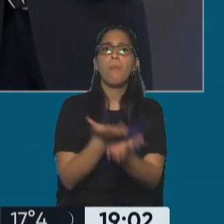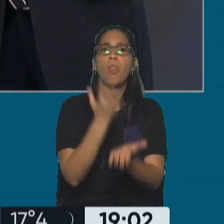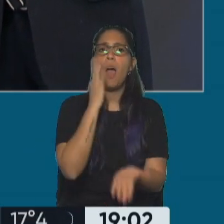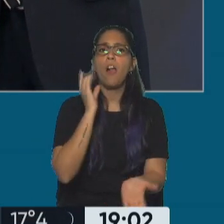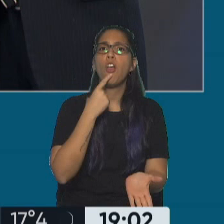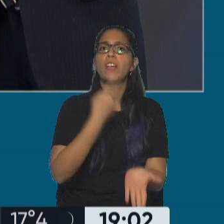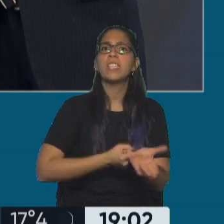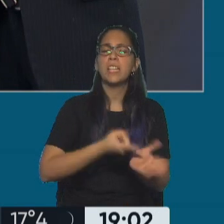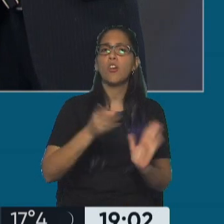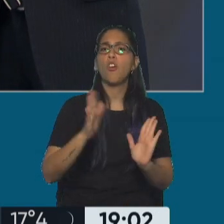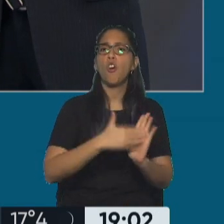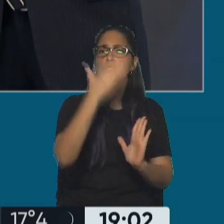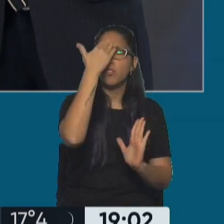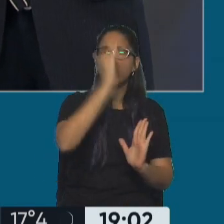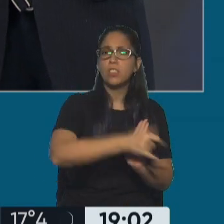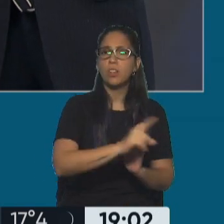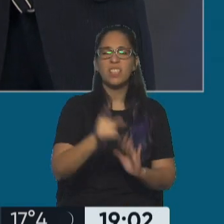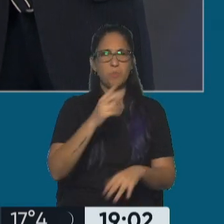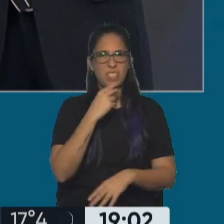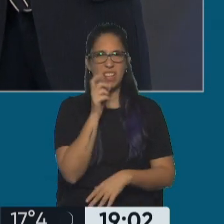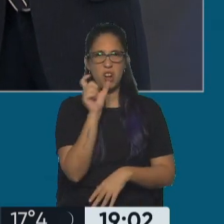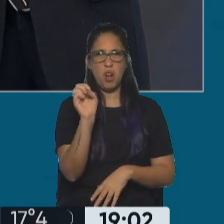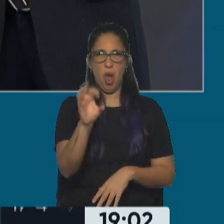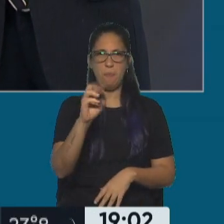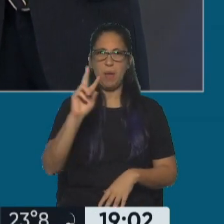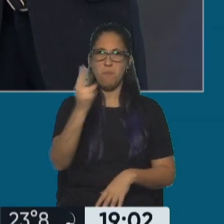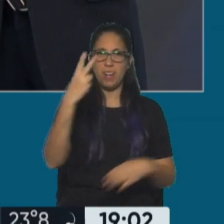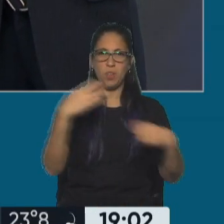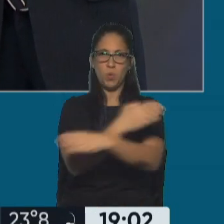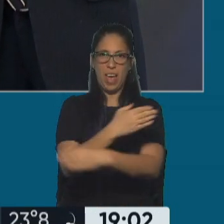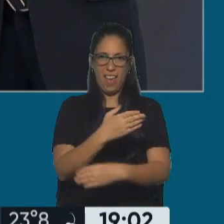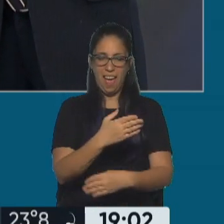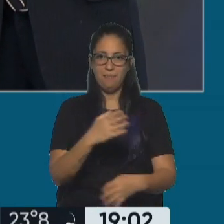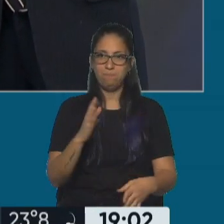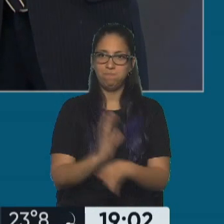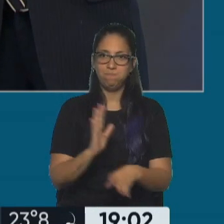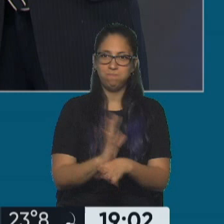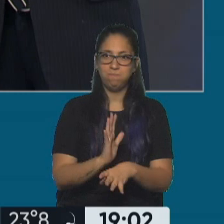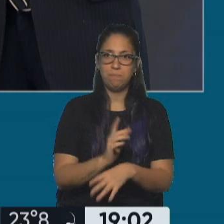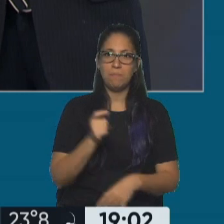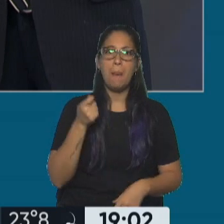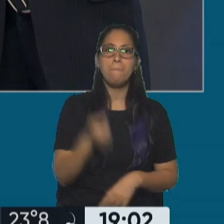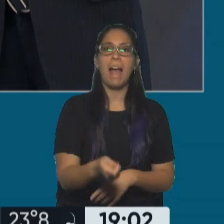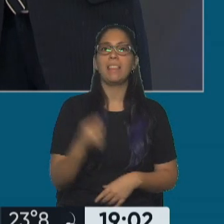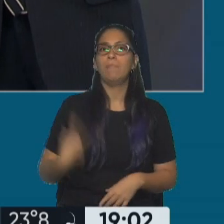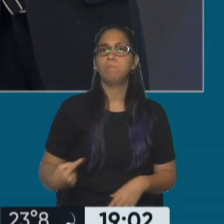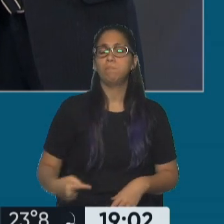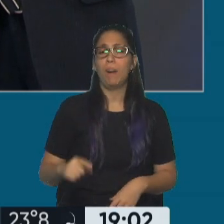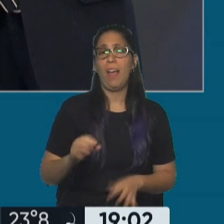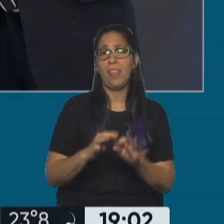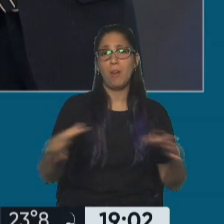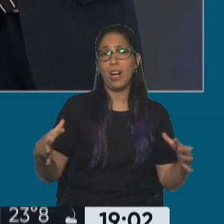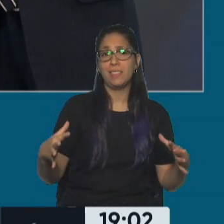es constitucional o no. Qué fuerte eso de la muerte cruzada. Sí, así se llama. Porque en realidad lo que están matando es la democracia.